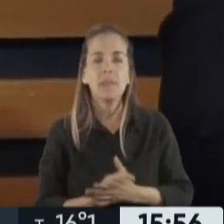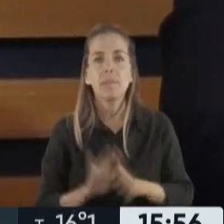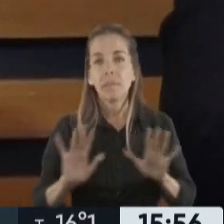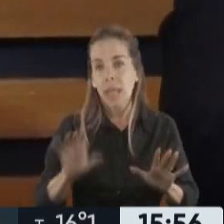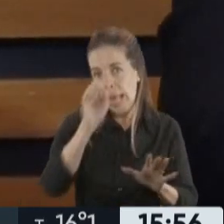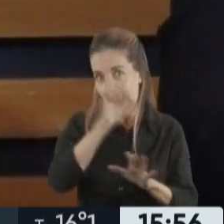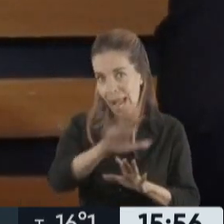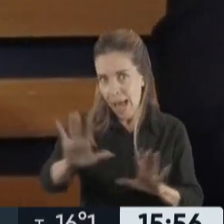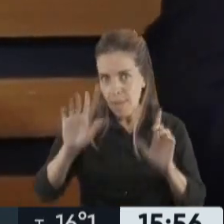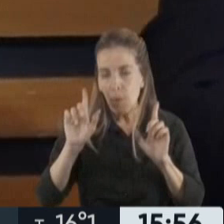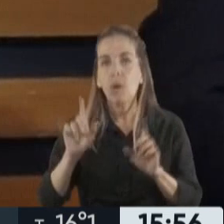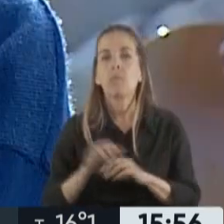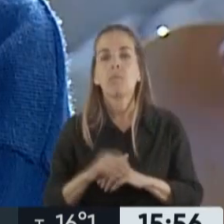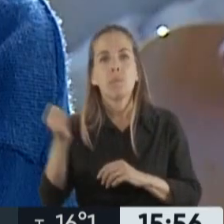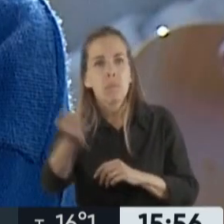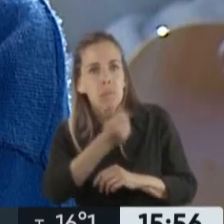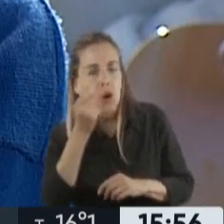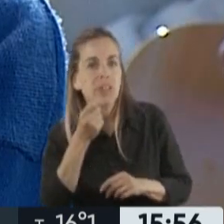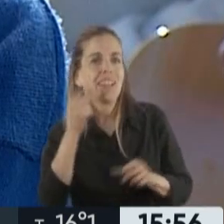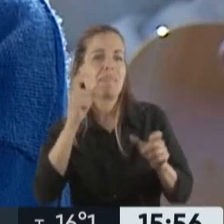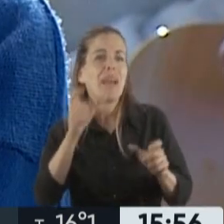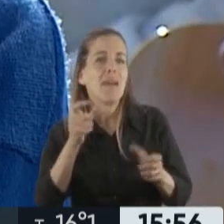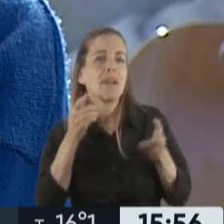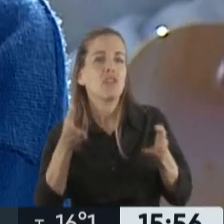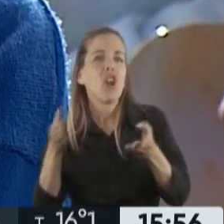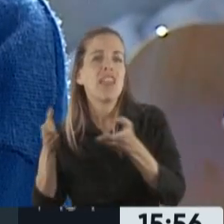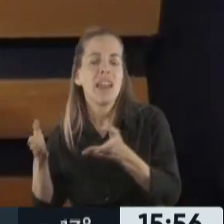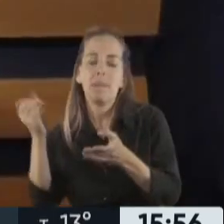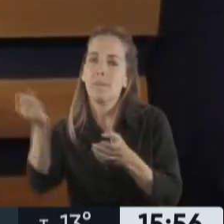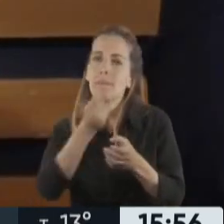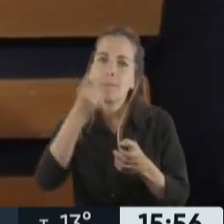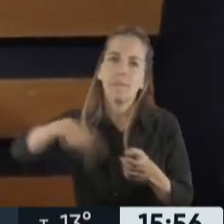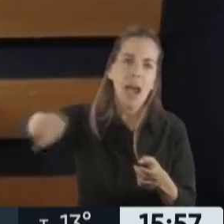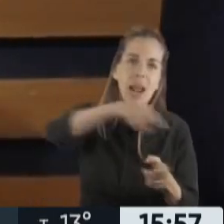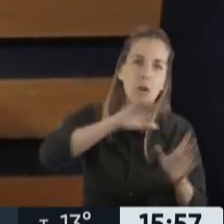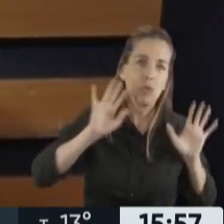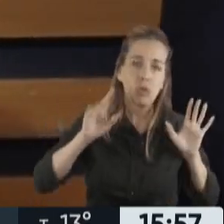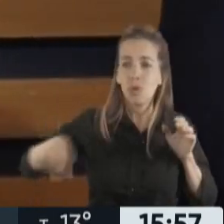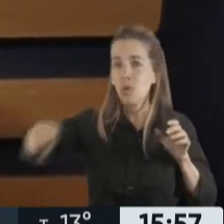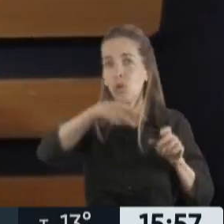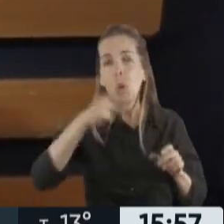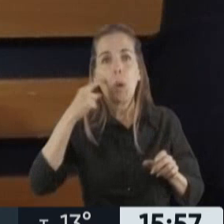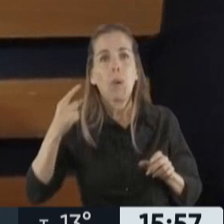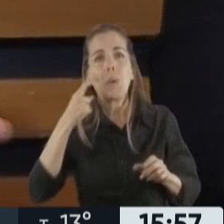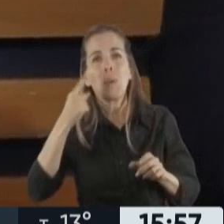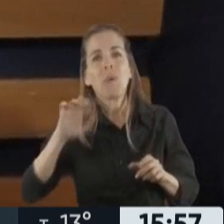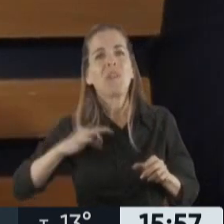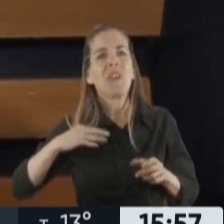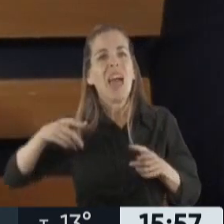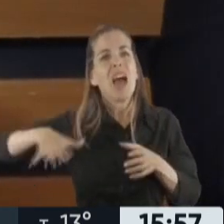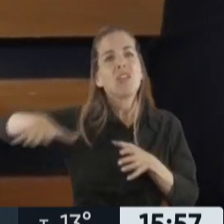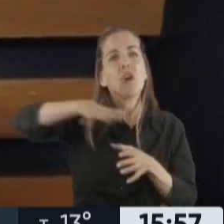le damos un valor supremo a la solidaridad. Nosotros hacemos vida comunitaria, comemos